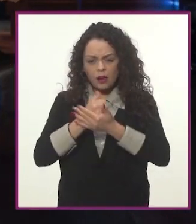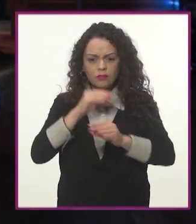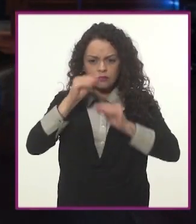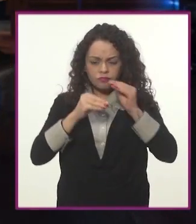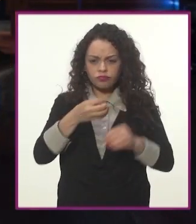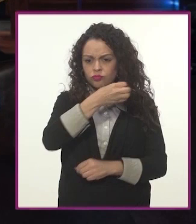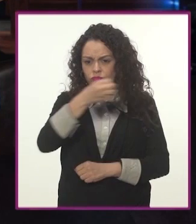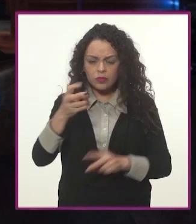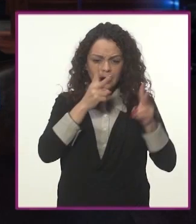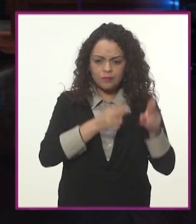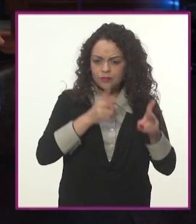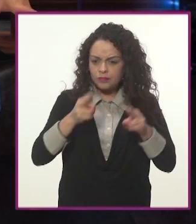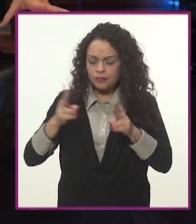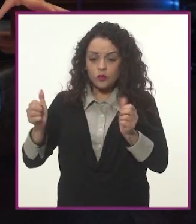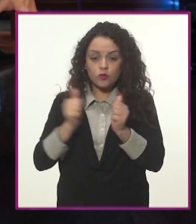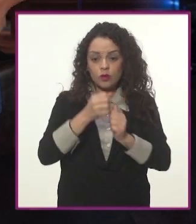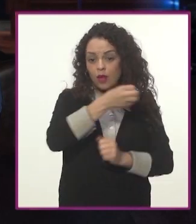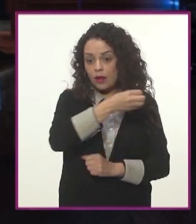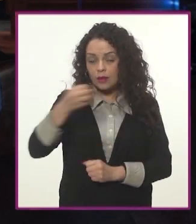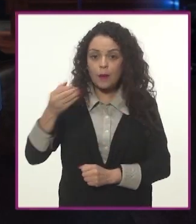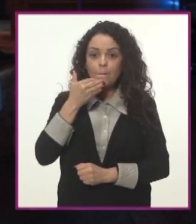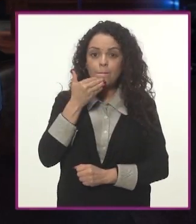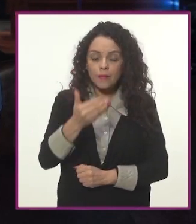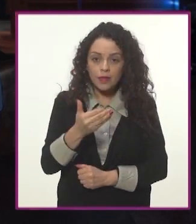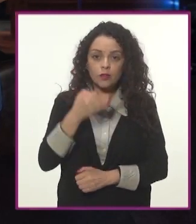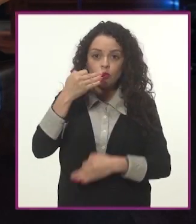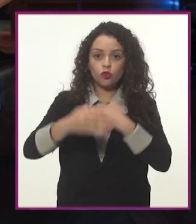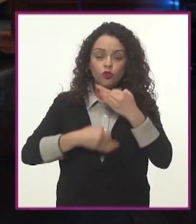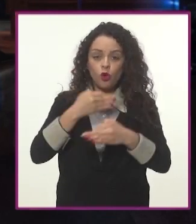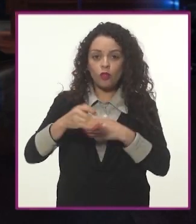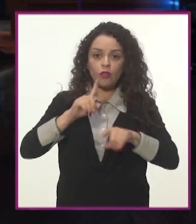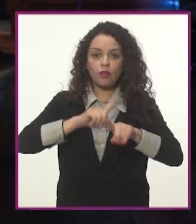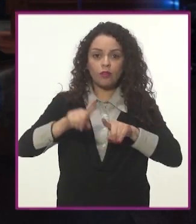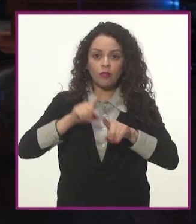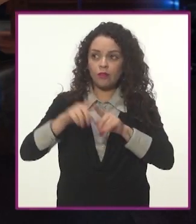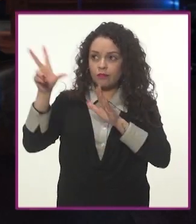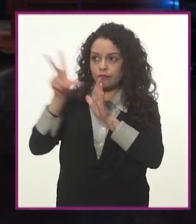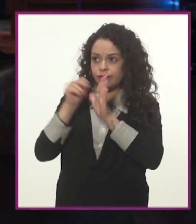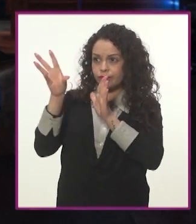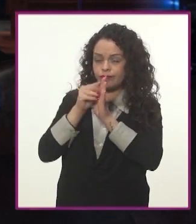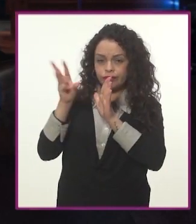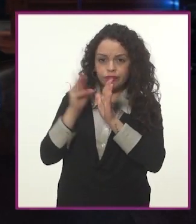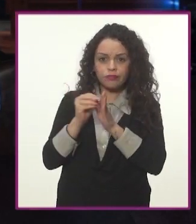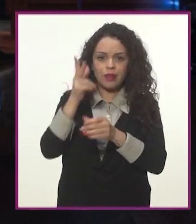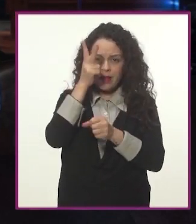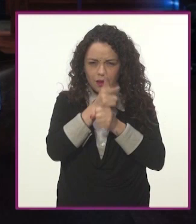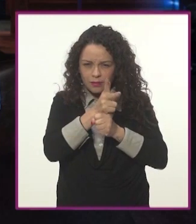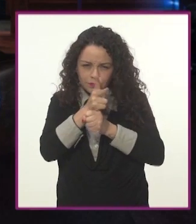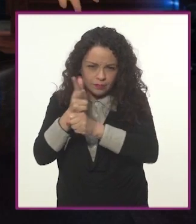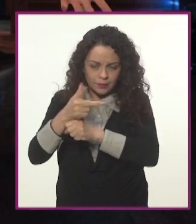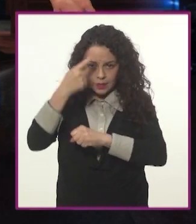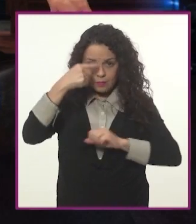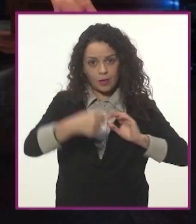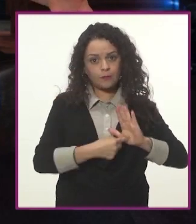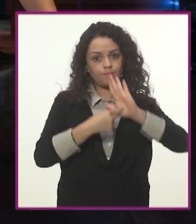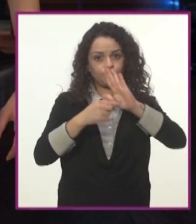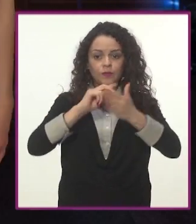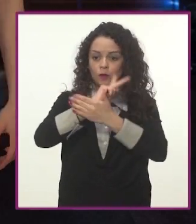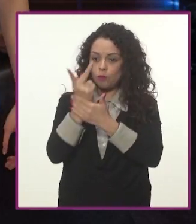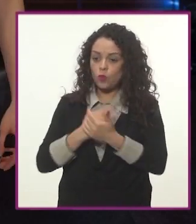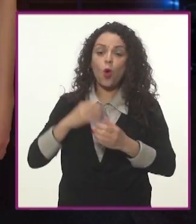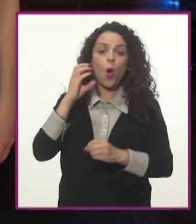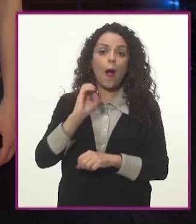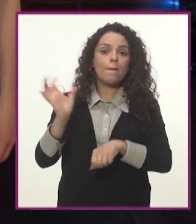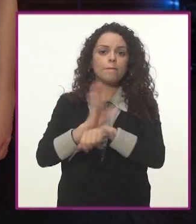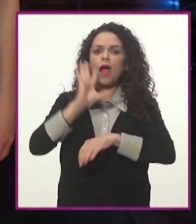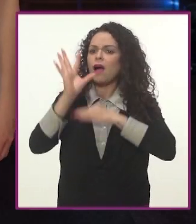cortar armónica y sincrónicamente todo el material captado por una cámara para presentar un programa o una película terminada.